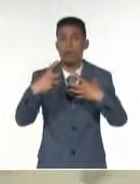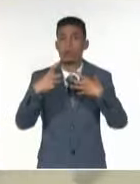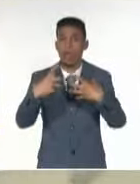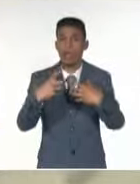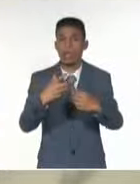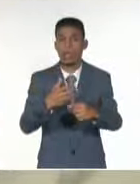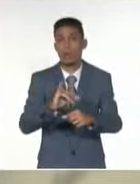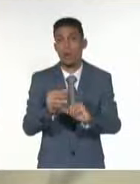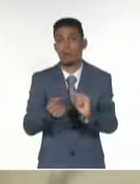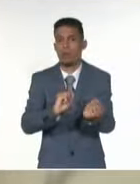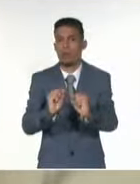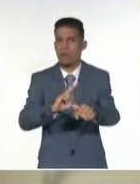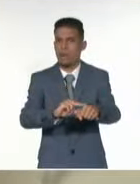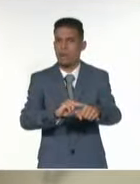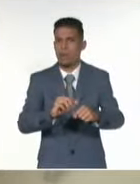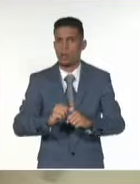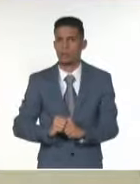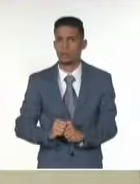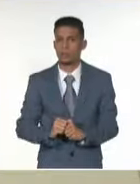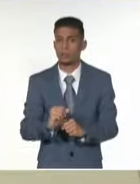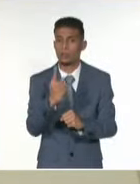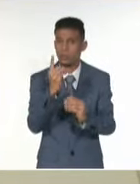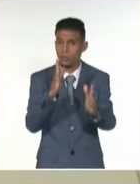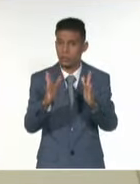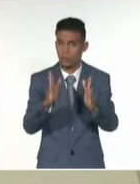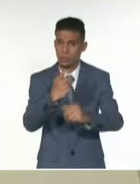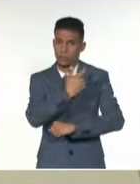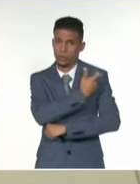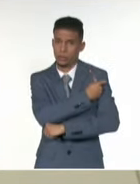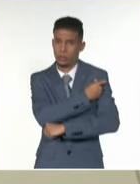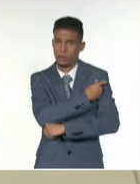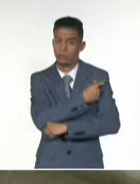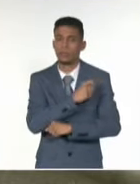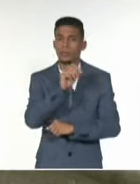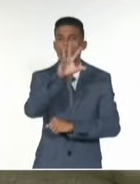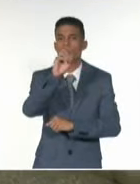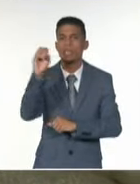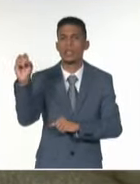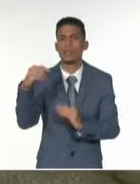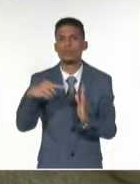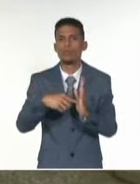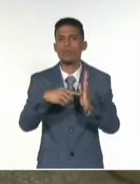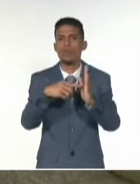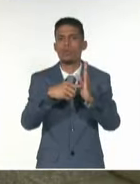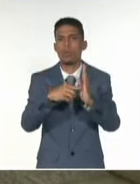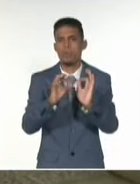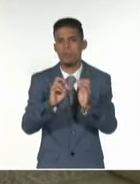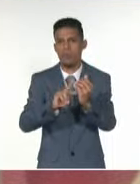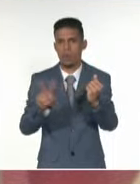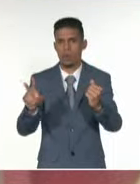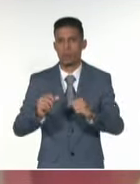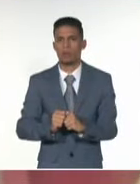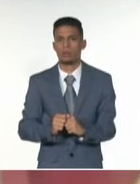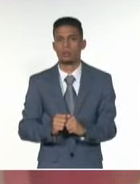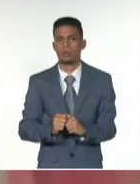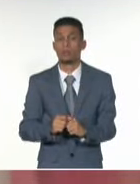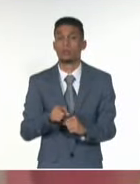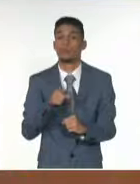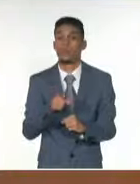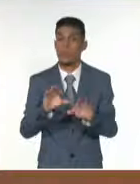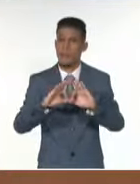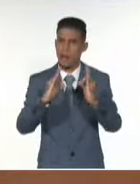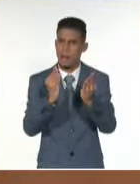enfermedades. Una primera etapa de vacunación activa a más de 500 puntos sanitarios en la provincia, hasta donde llegan las